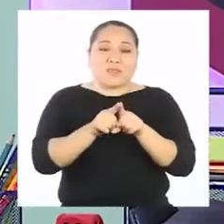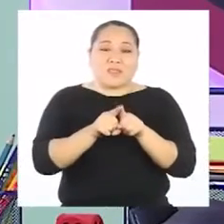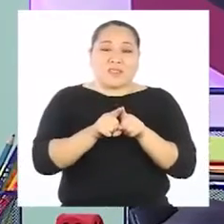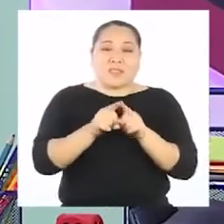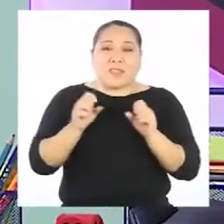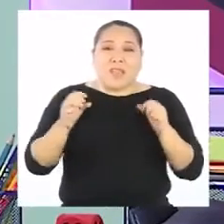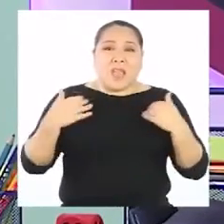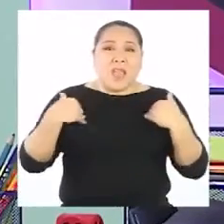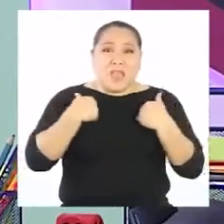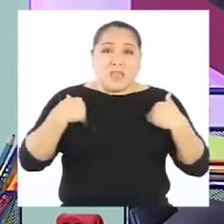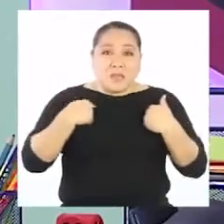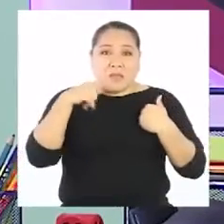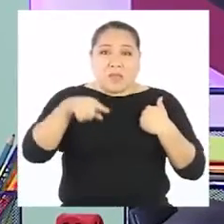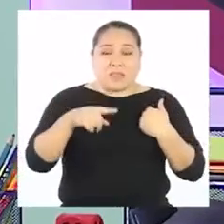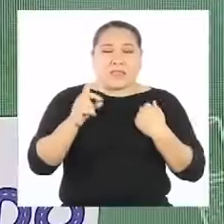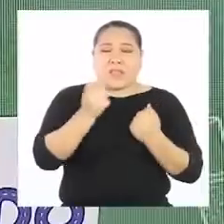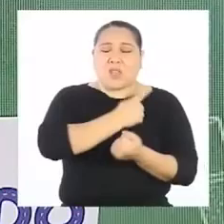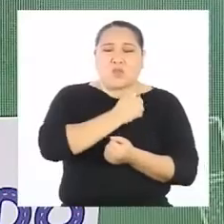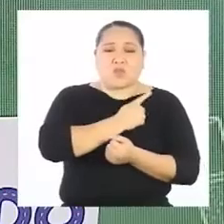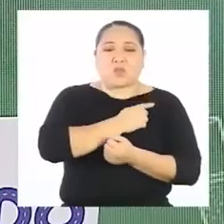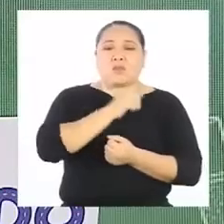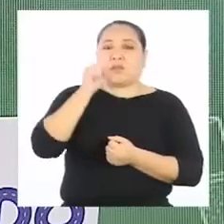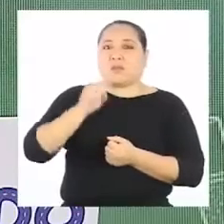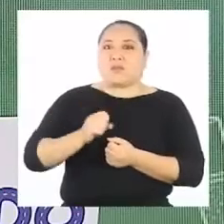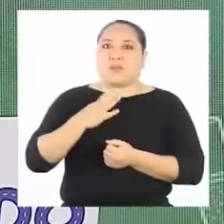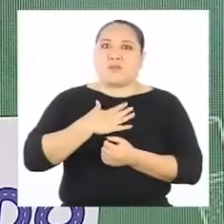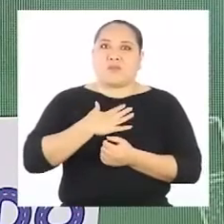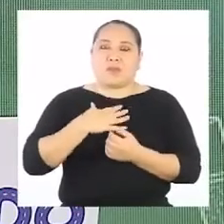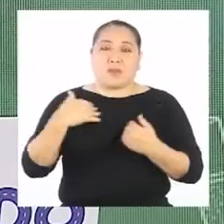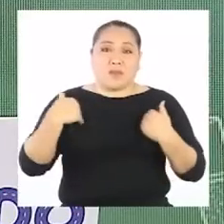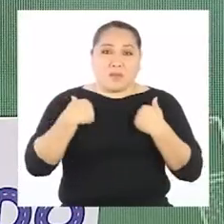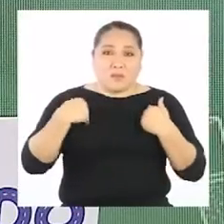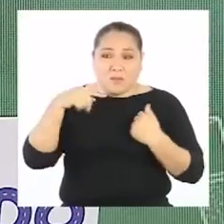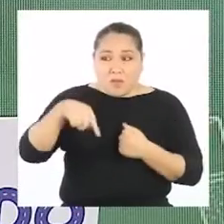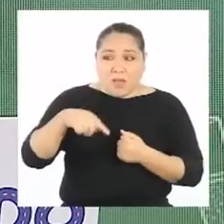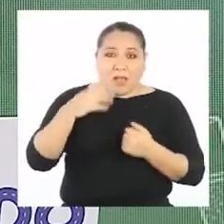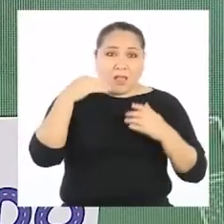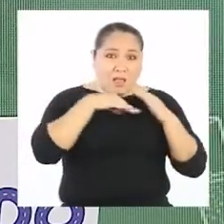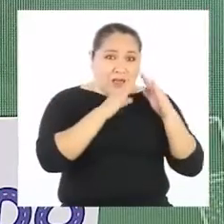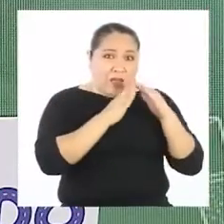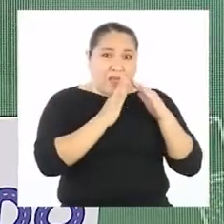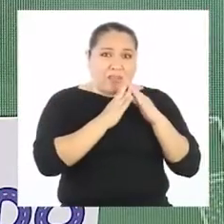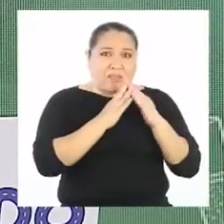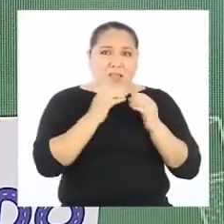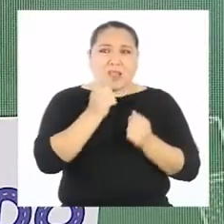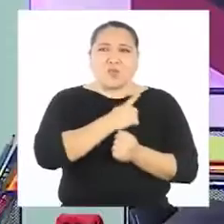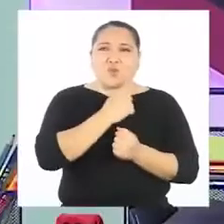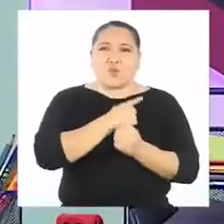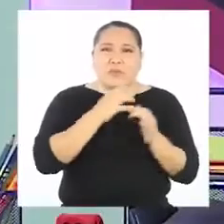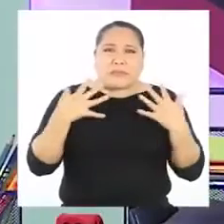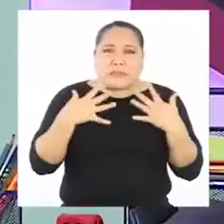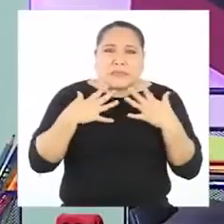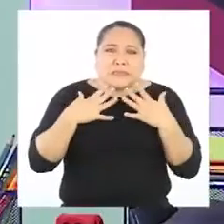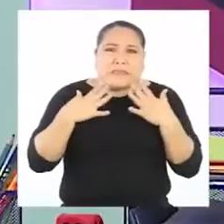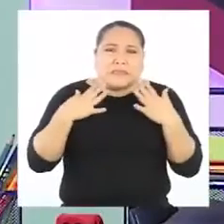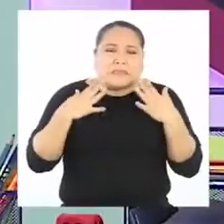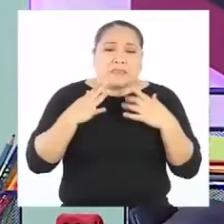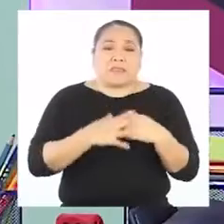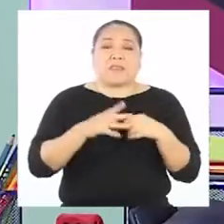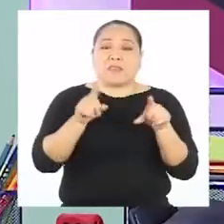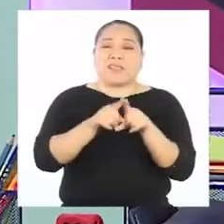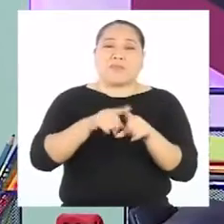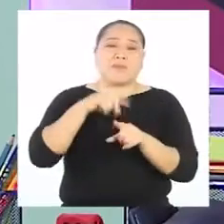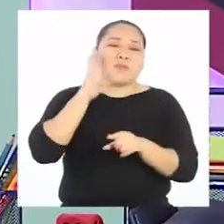nuestras mascotas se asustan. Es verdad, mi mascota se pone muy nerviosa y comienza a temblar. He leído que también